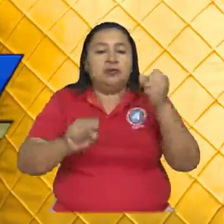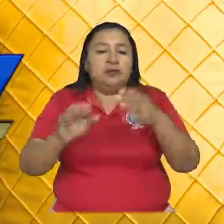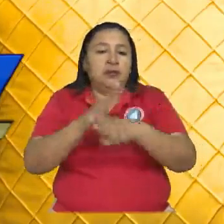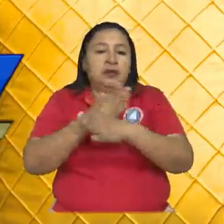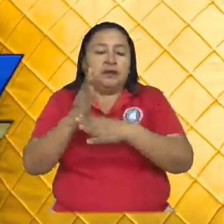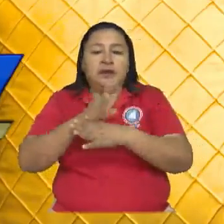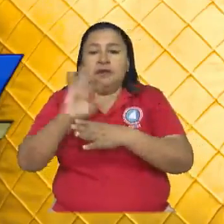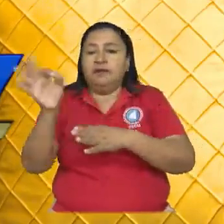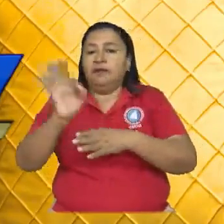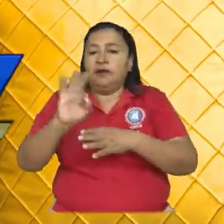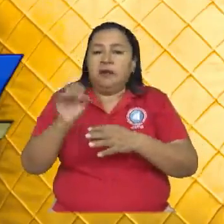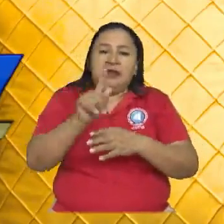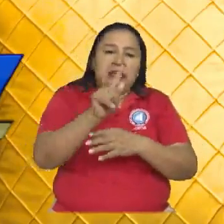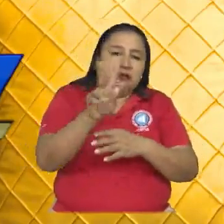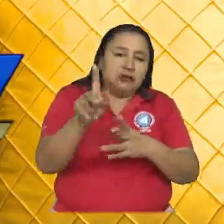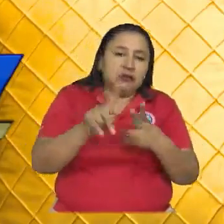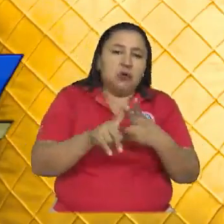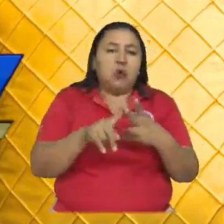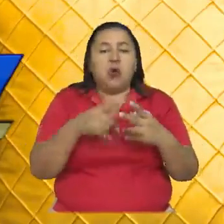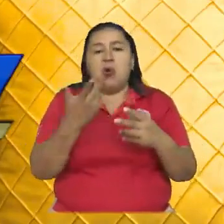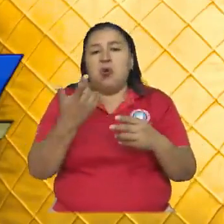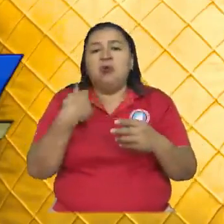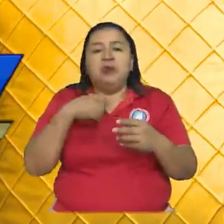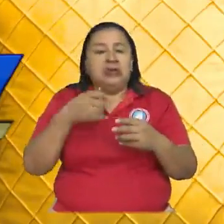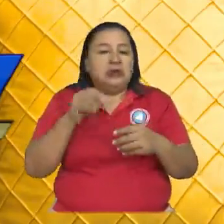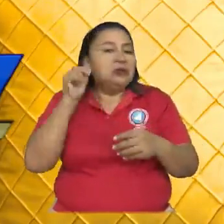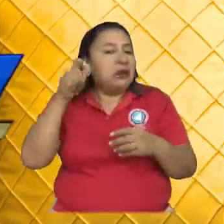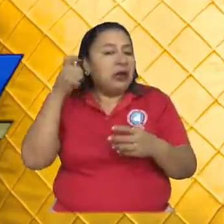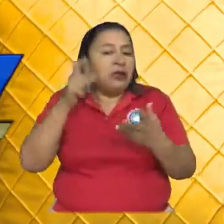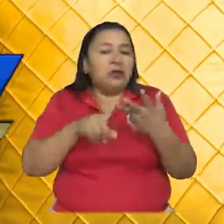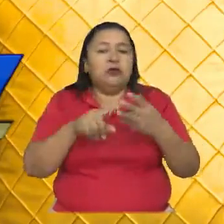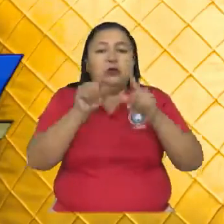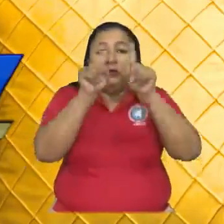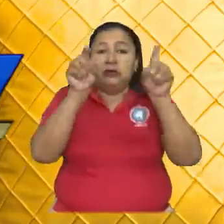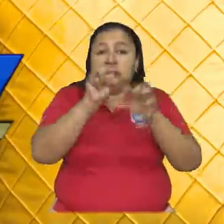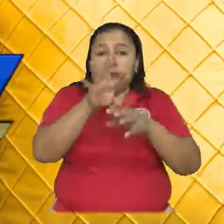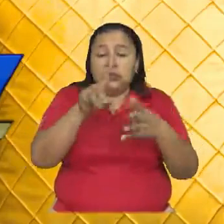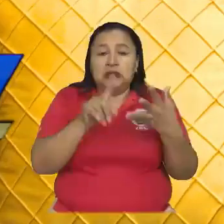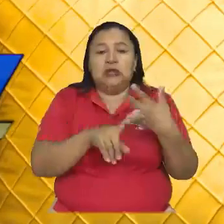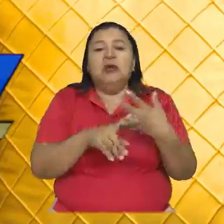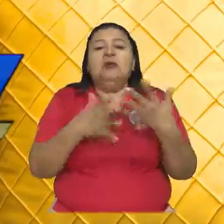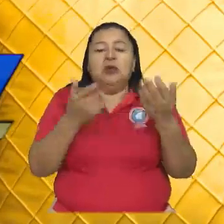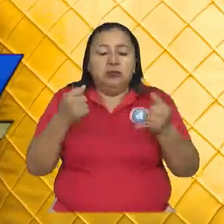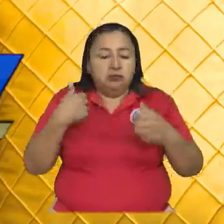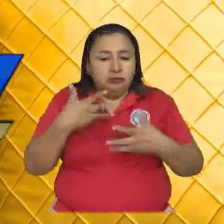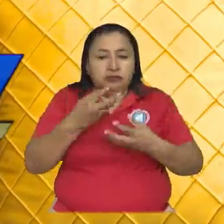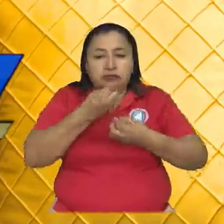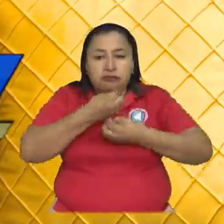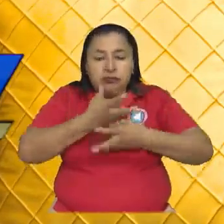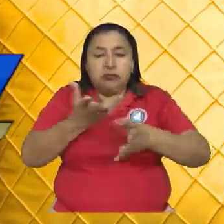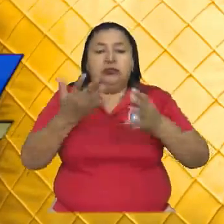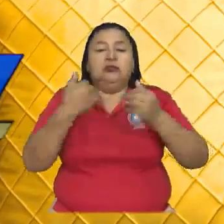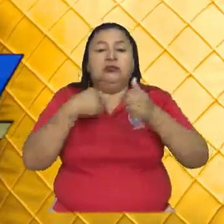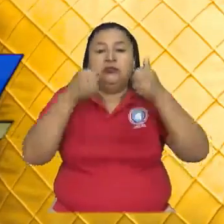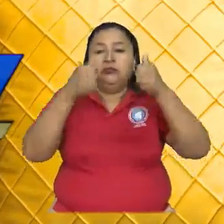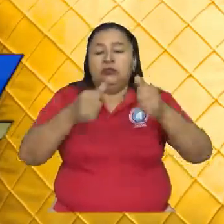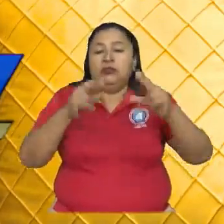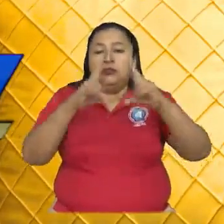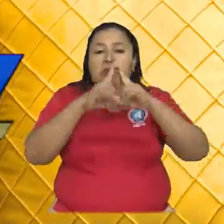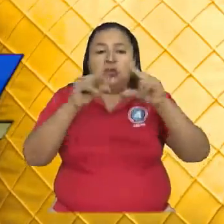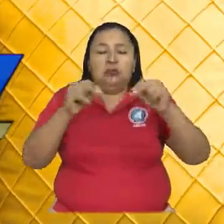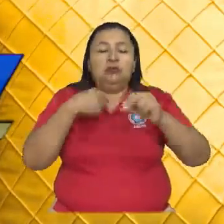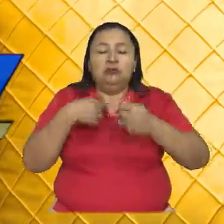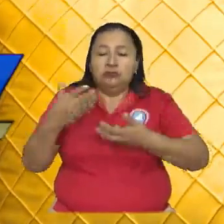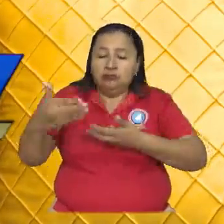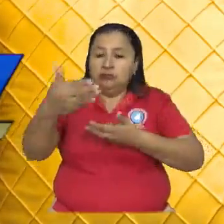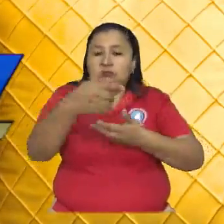diferentes medios, llámese televisión, radio, cines, para posicionar nuestro país y para también captar